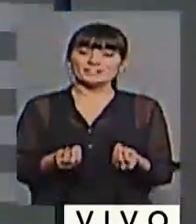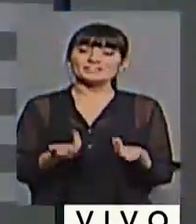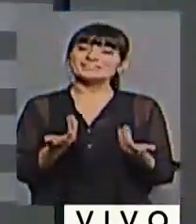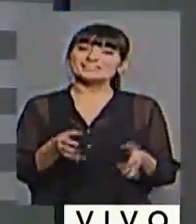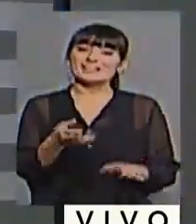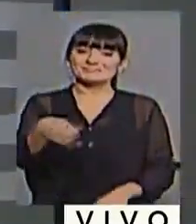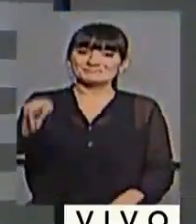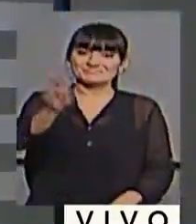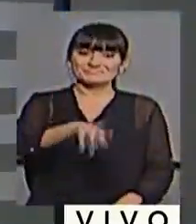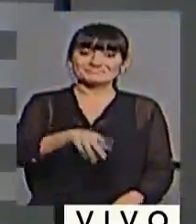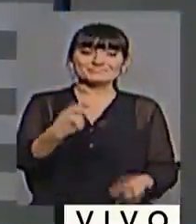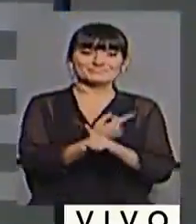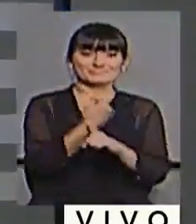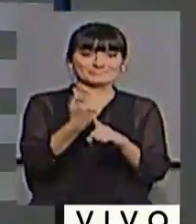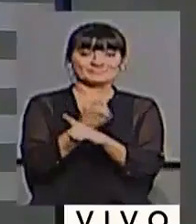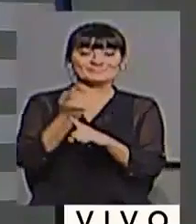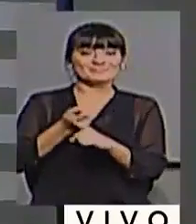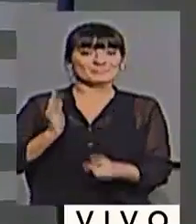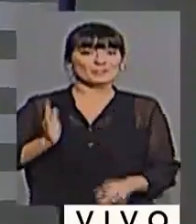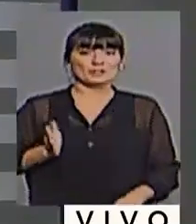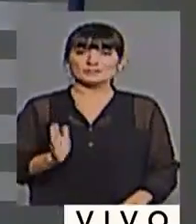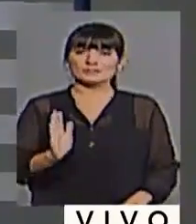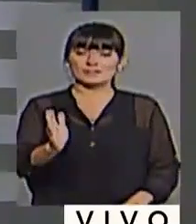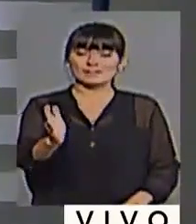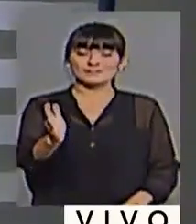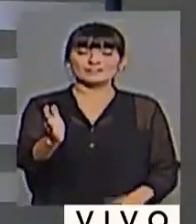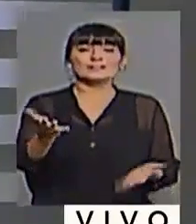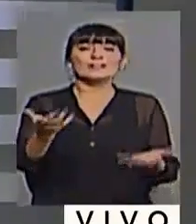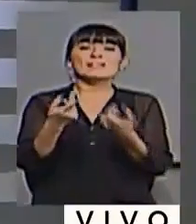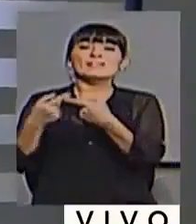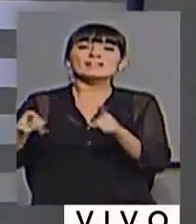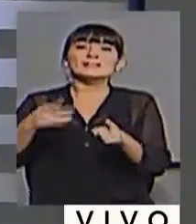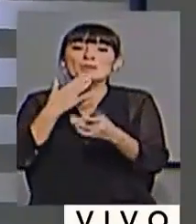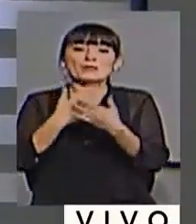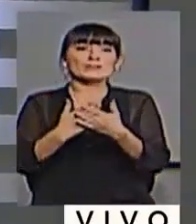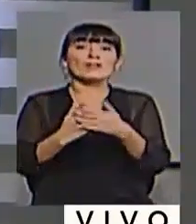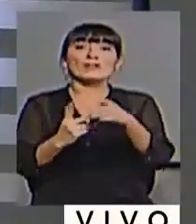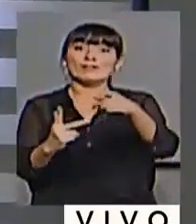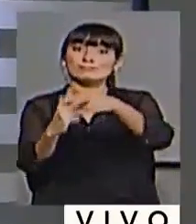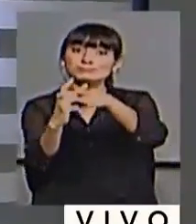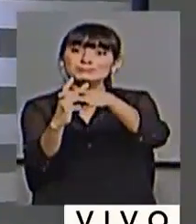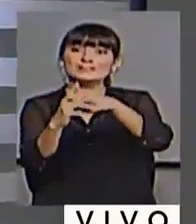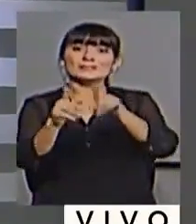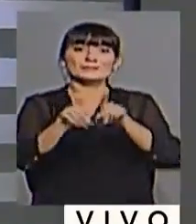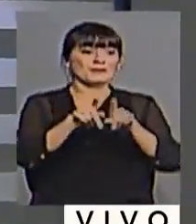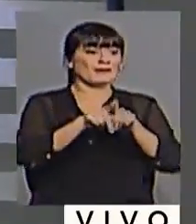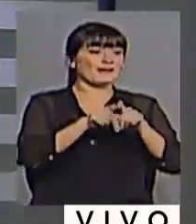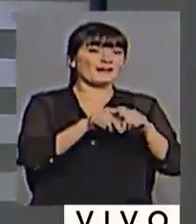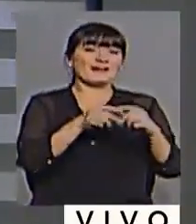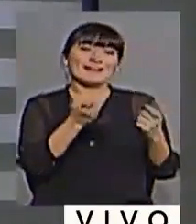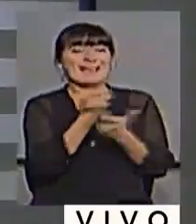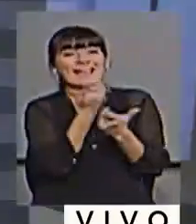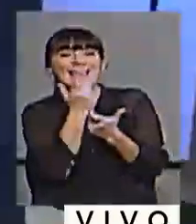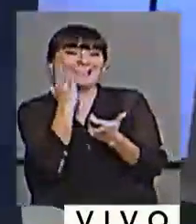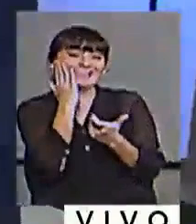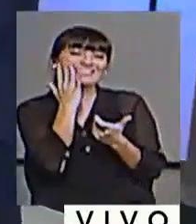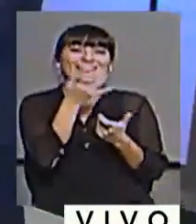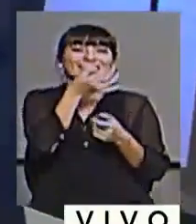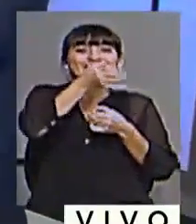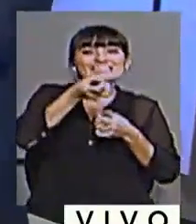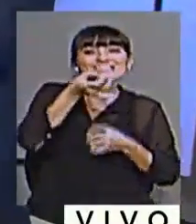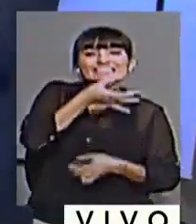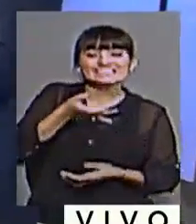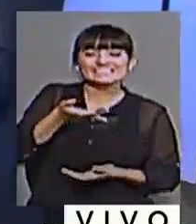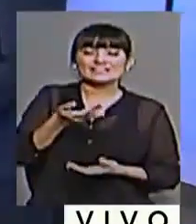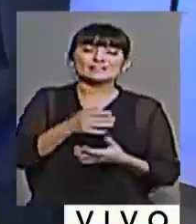Bueno, ya estamos de vuelta, la conversación ha continuado. La diferencia es que cuando estamos fuera del aire es con más humor. ¿Ah? Ahí se echan las tallas,